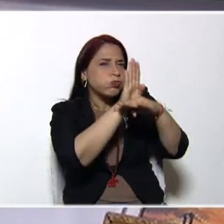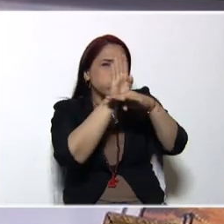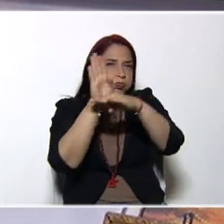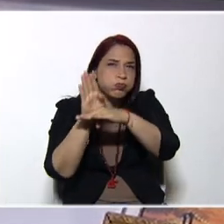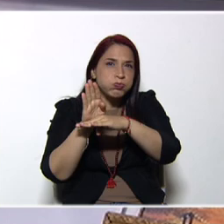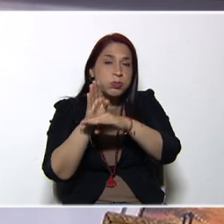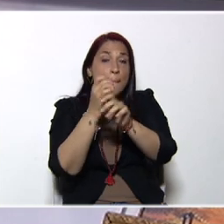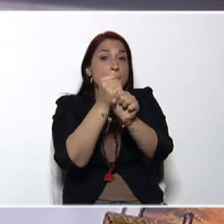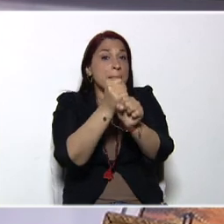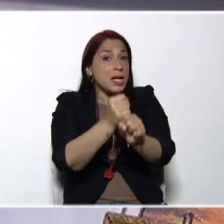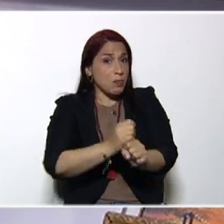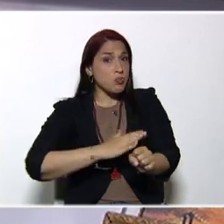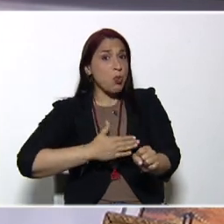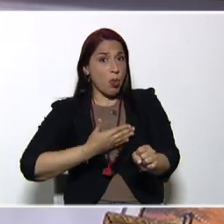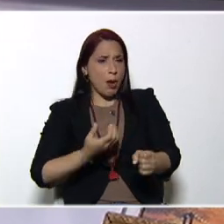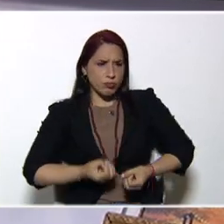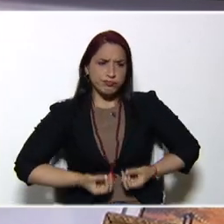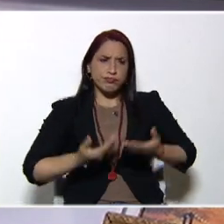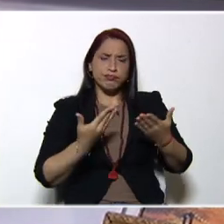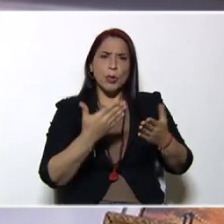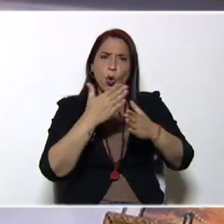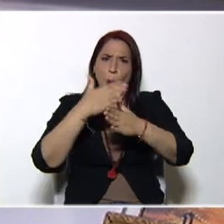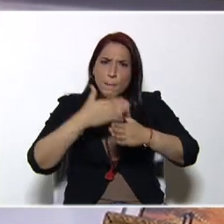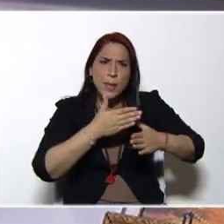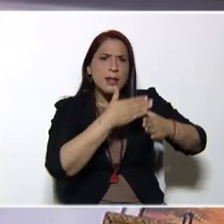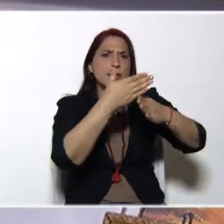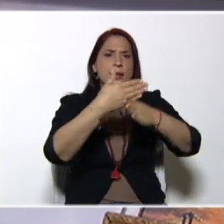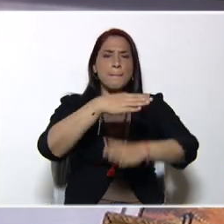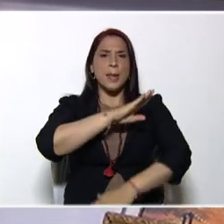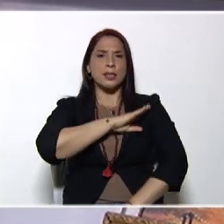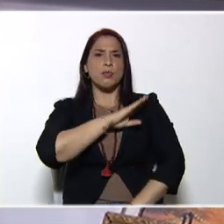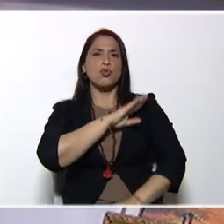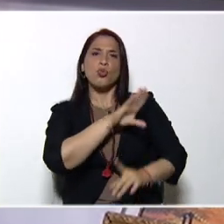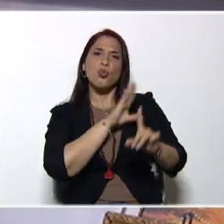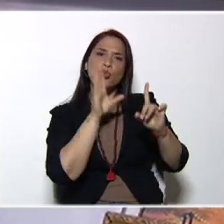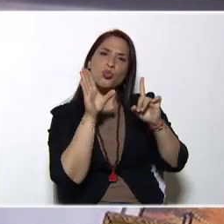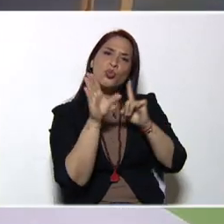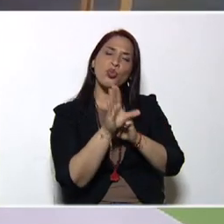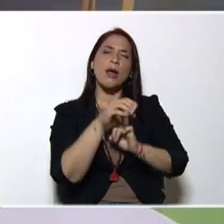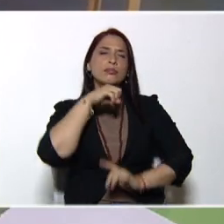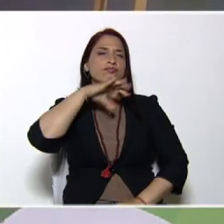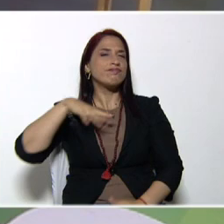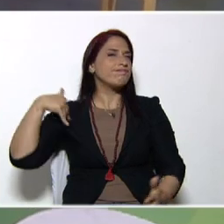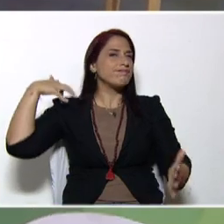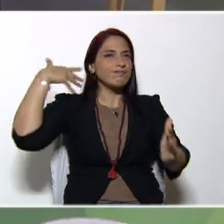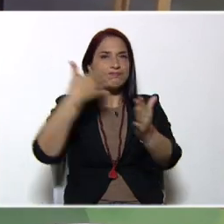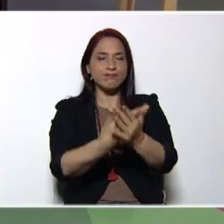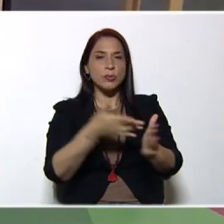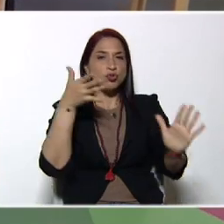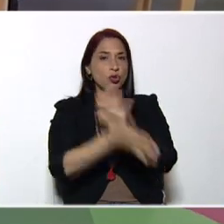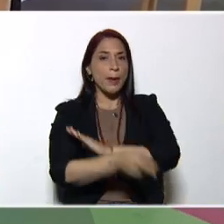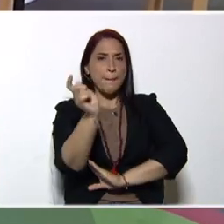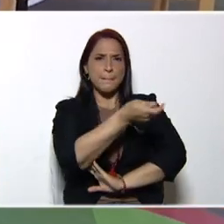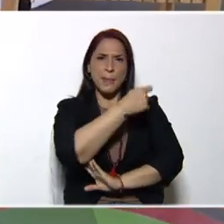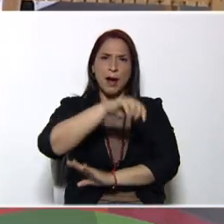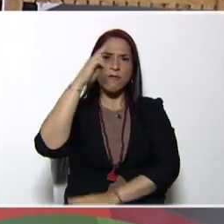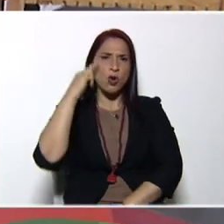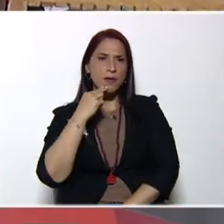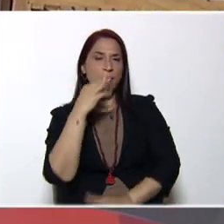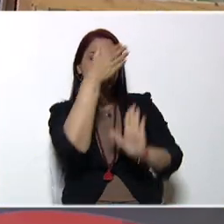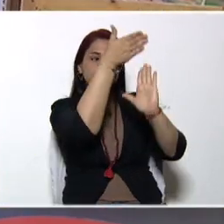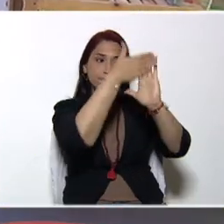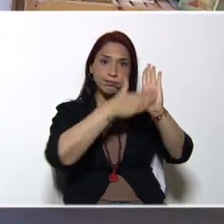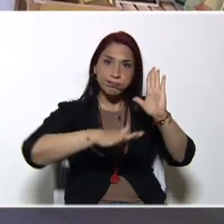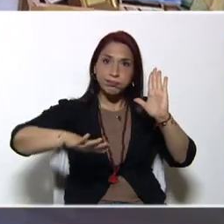podamos llevarlos a ustedes a compartir el patrimonio cultural, histórico, que lo es la espada de Bolívar y, bueno, el Panteón Nacional.